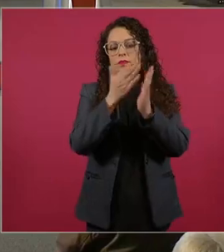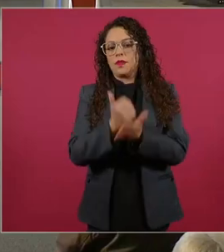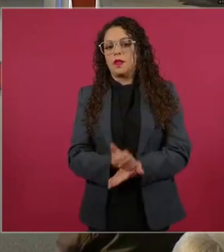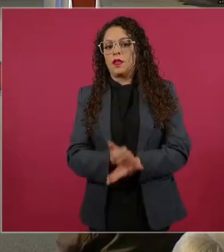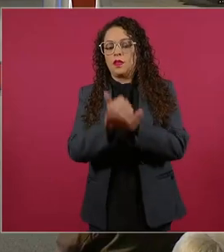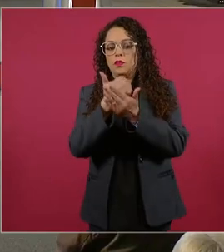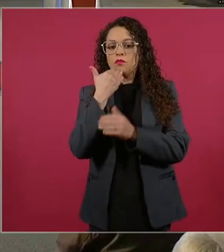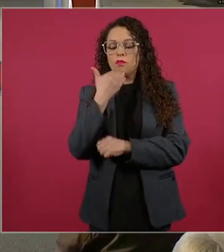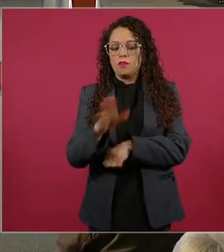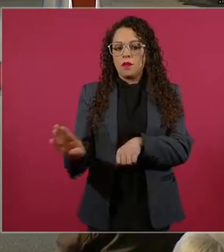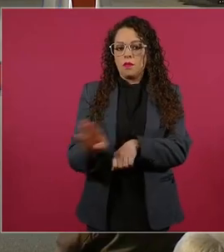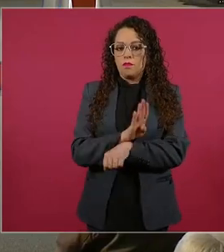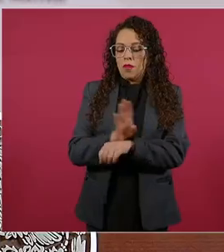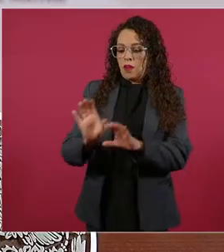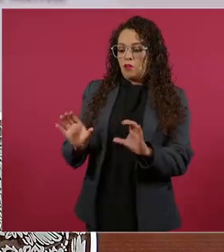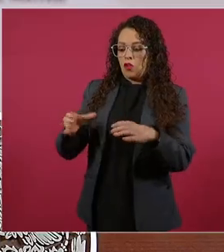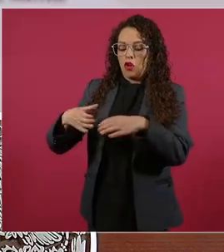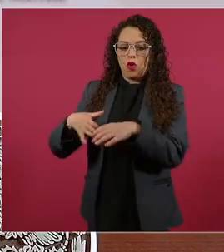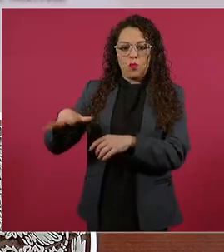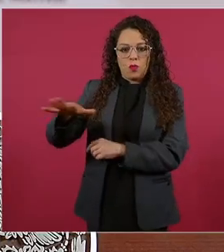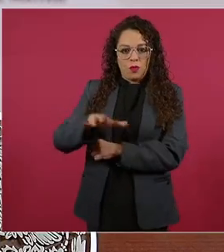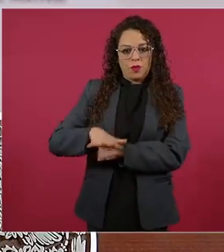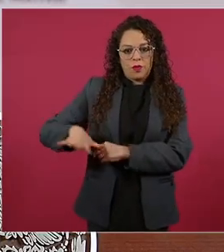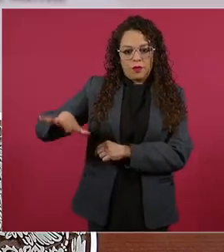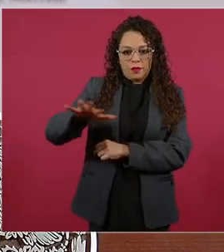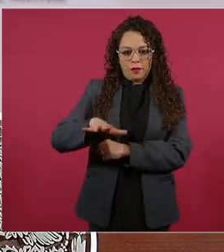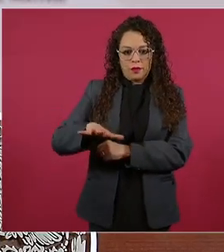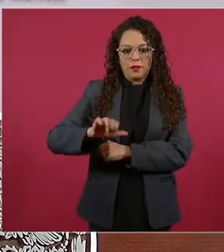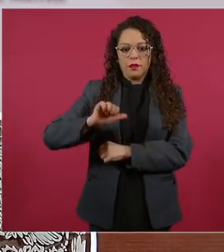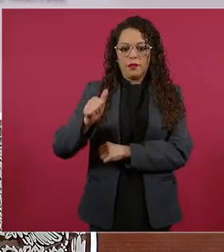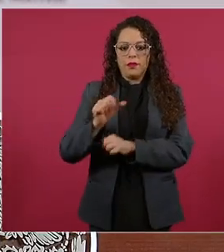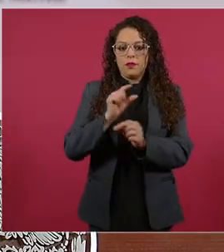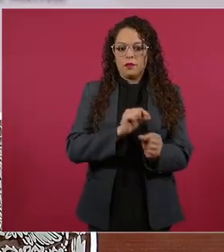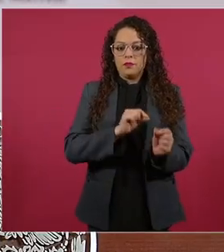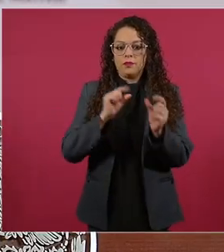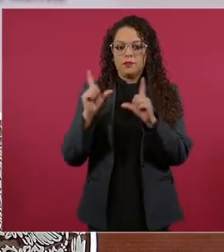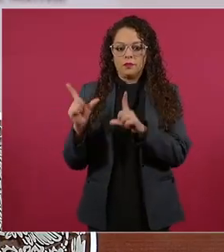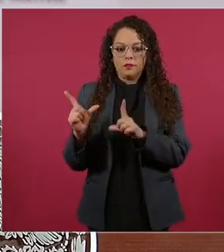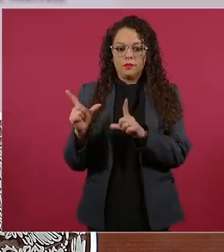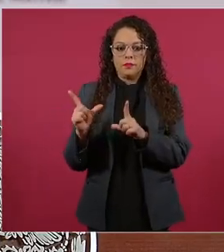comunidades. En la próxima les visito, igual que todos nosotros hoy,